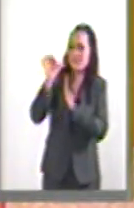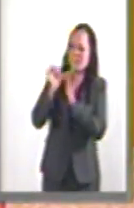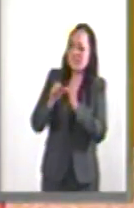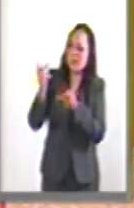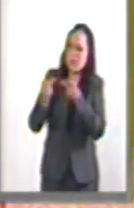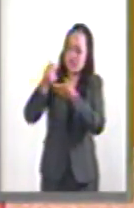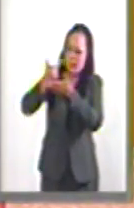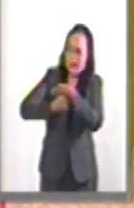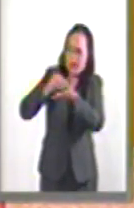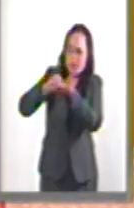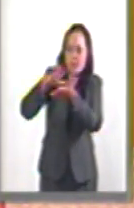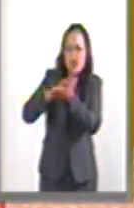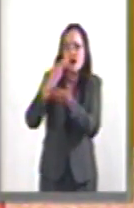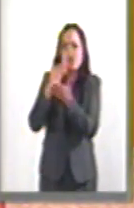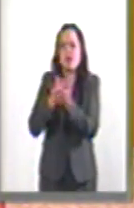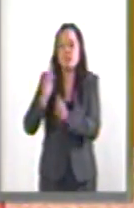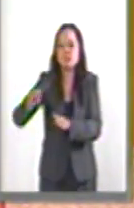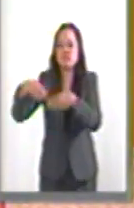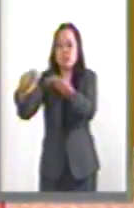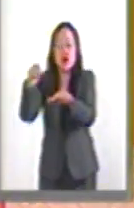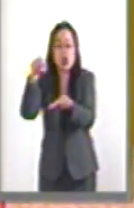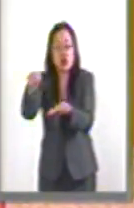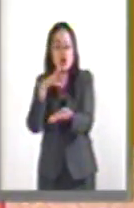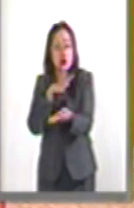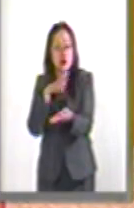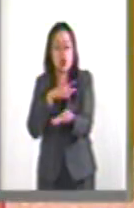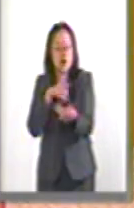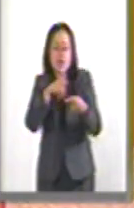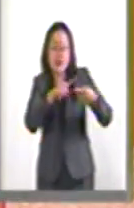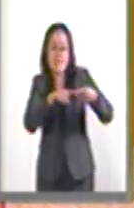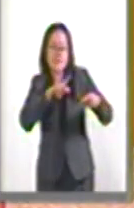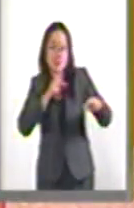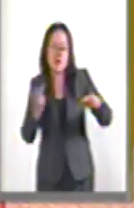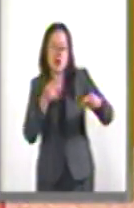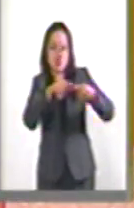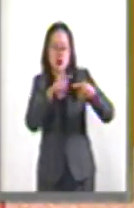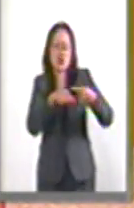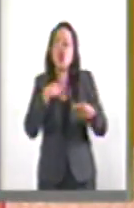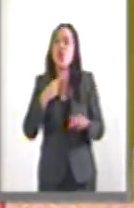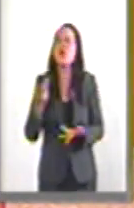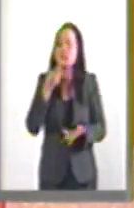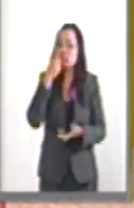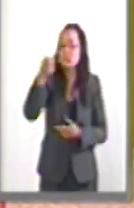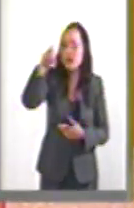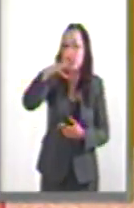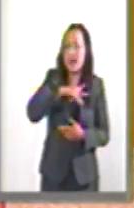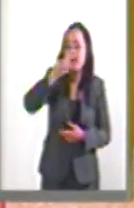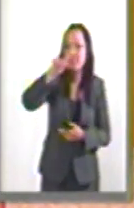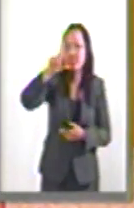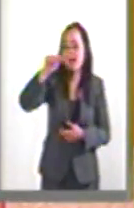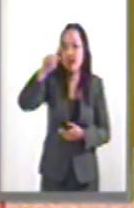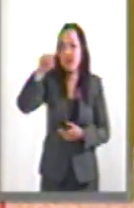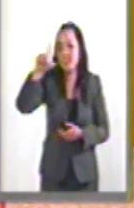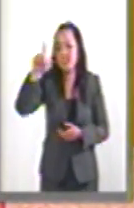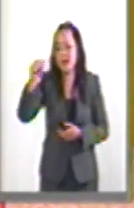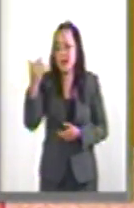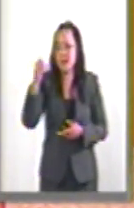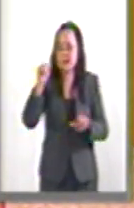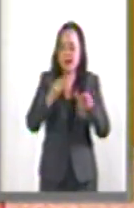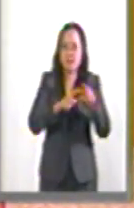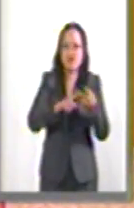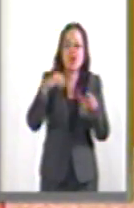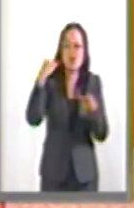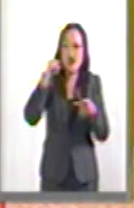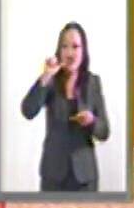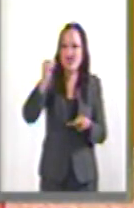meses y una de ellas decía, y preguntaba yo que en el caso Tlatlaya y Ayotzinapa,